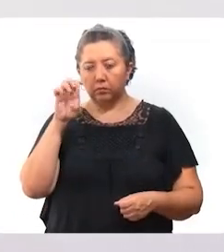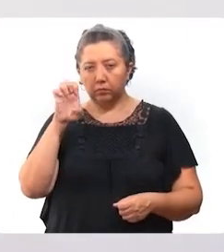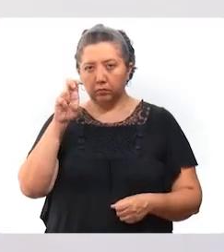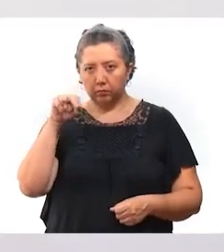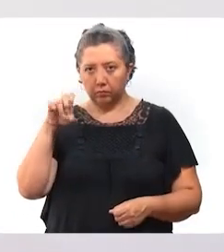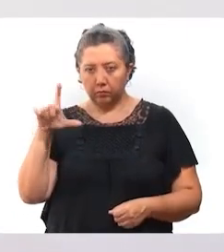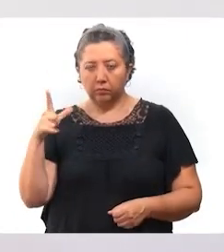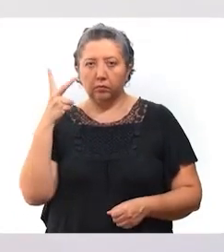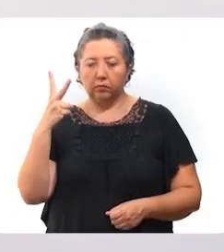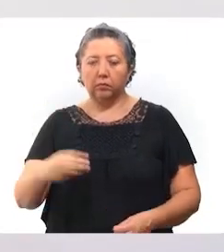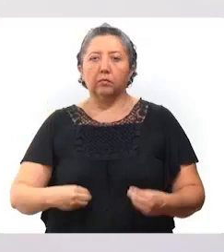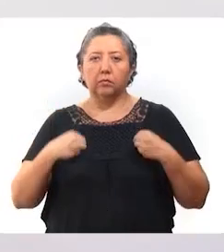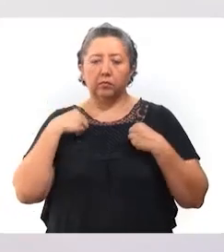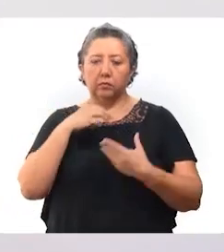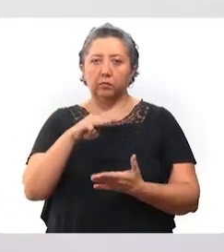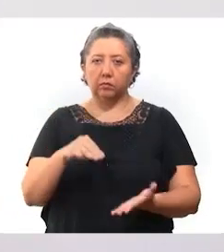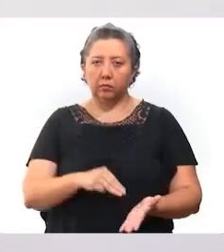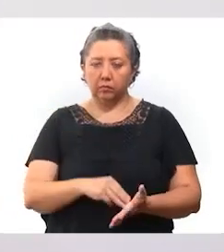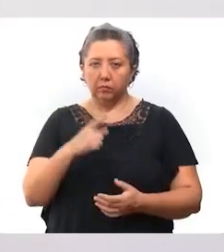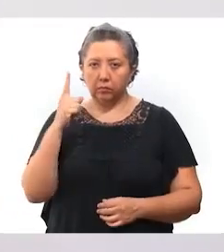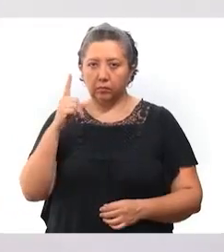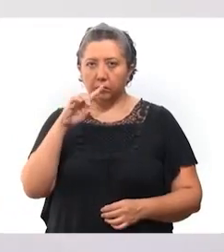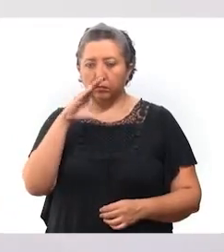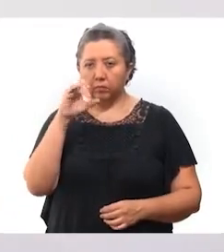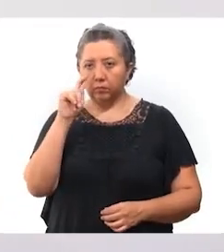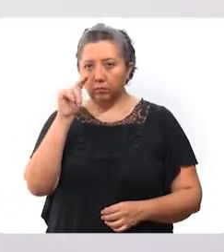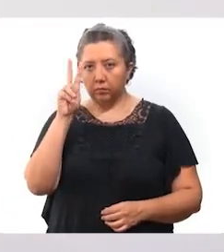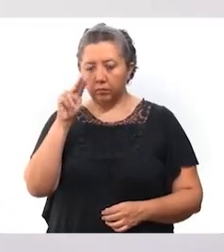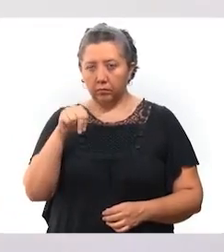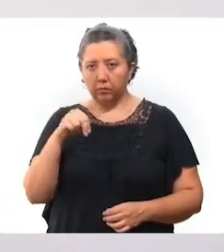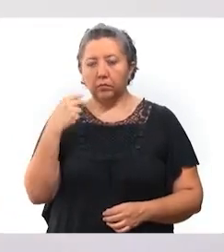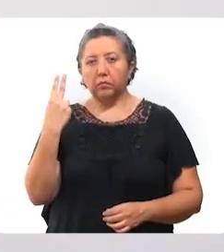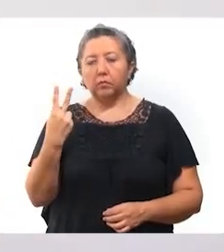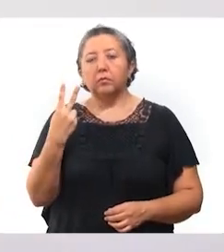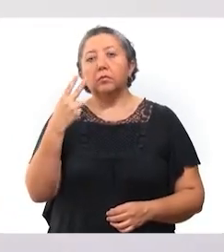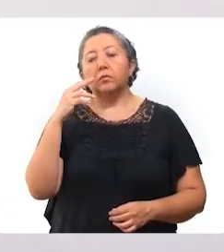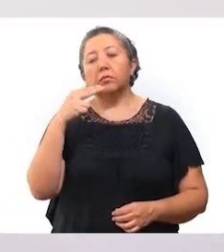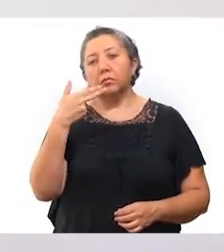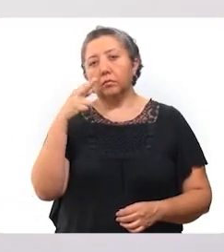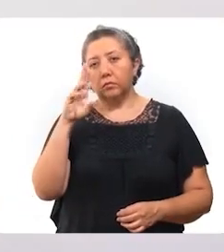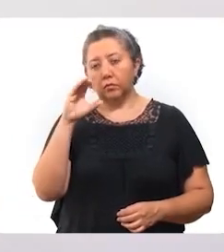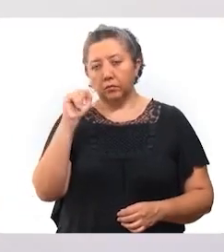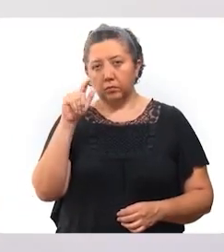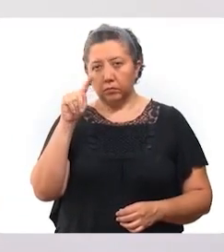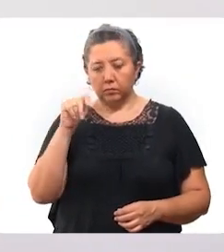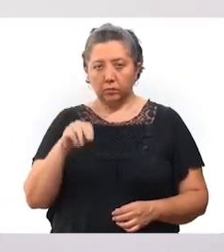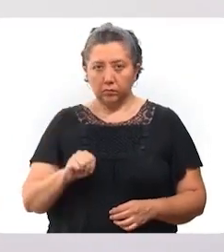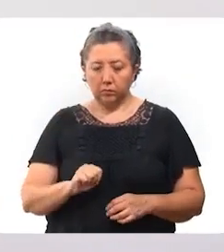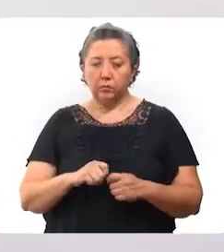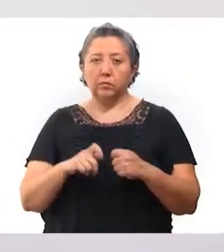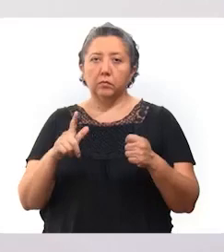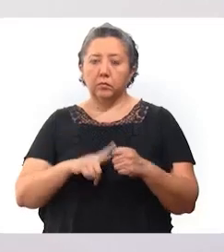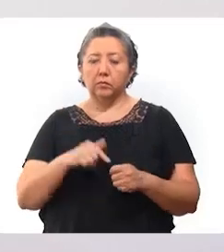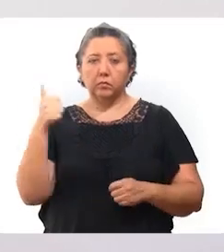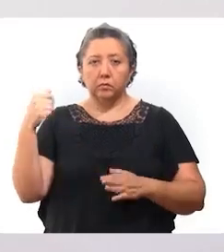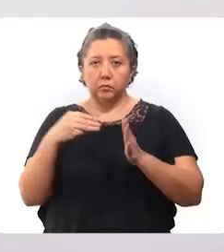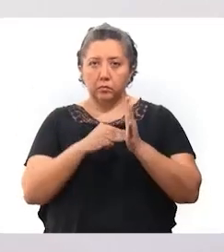renal. 2 residían en Mérida, 1 en Celestún, 2 en Junucmá. En total